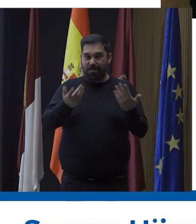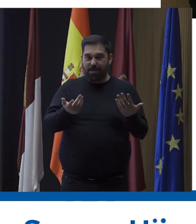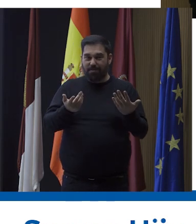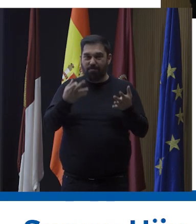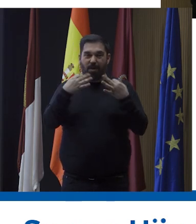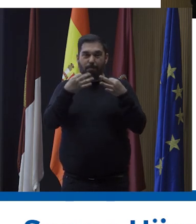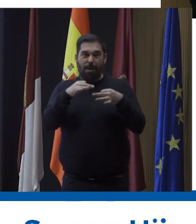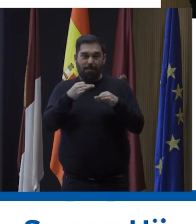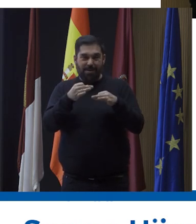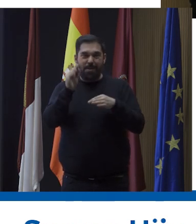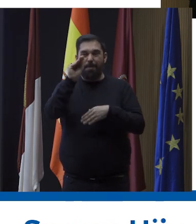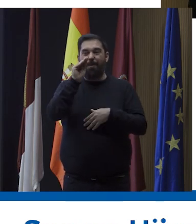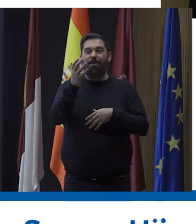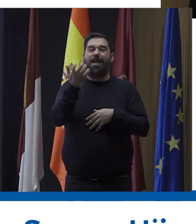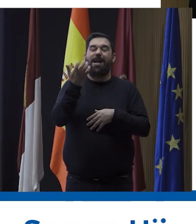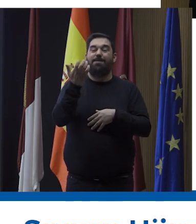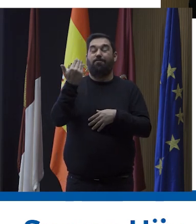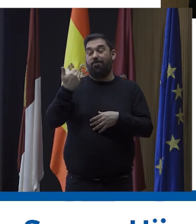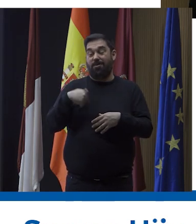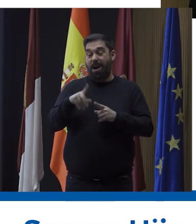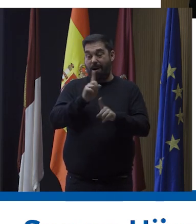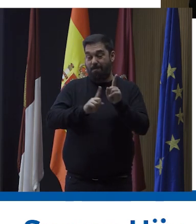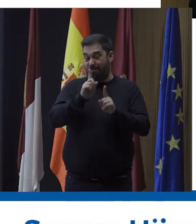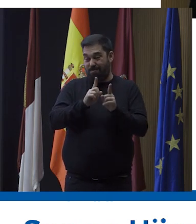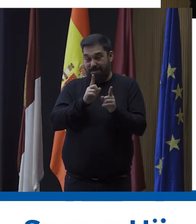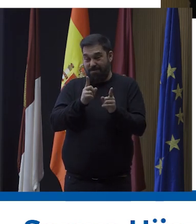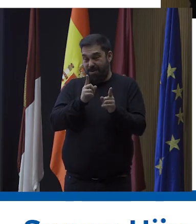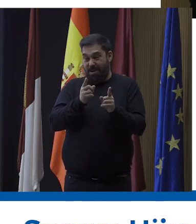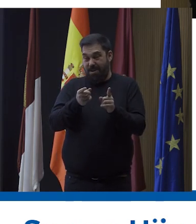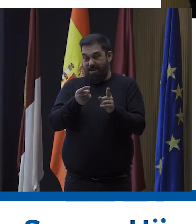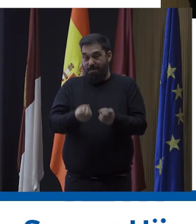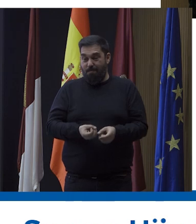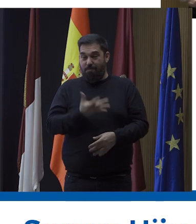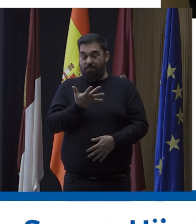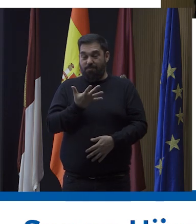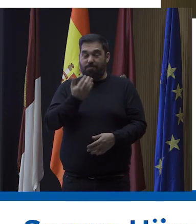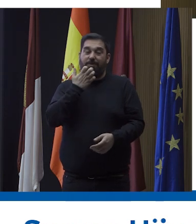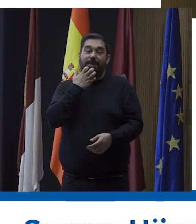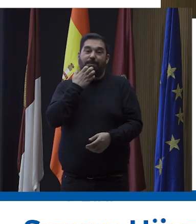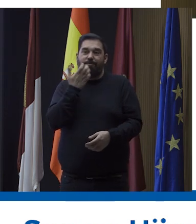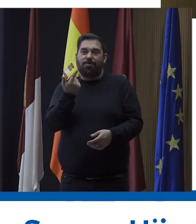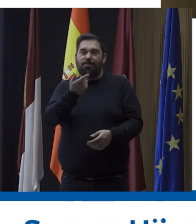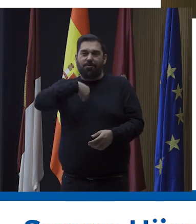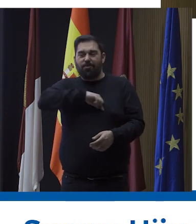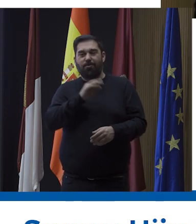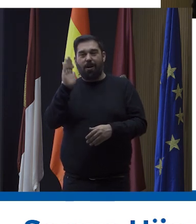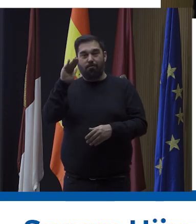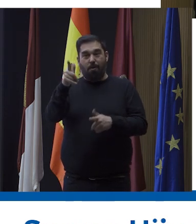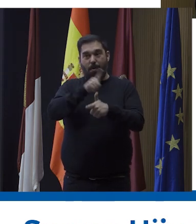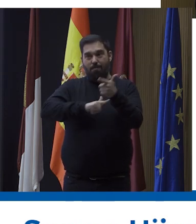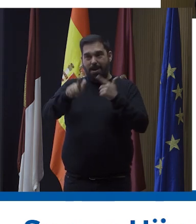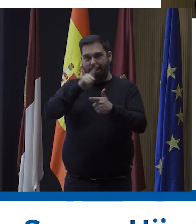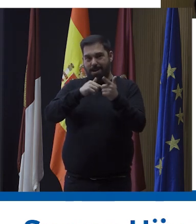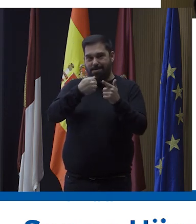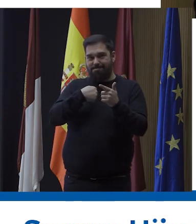consulta cuando ha sucedido algo, ¿no? Que, por ejemplo, estábamos de excursión de viaje y he tenido un accidente en el autobús y